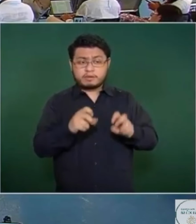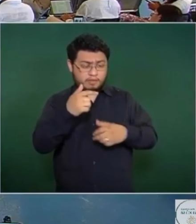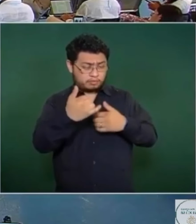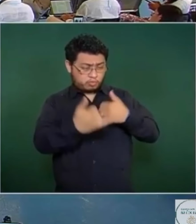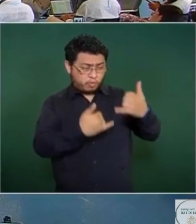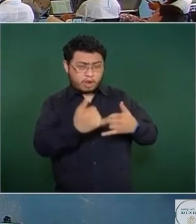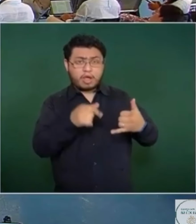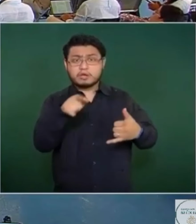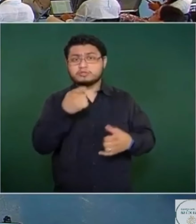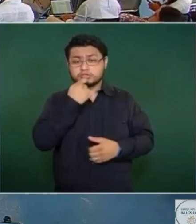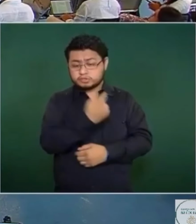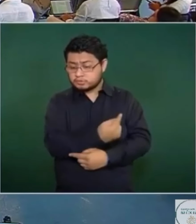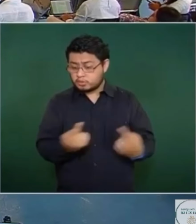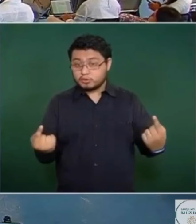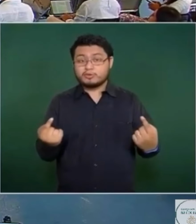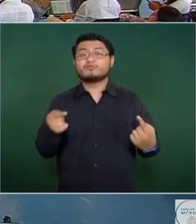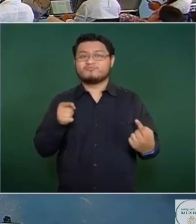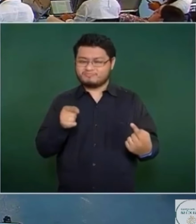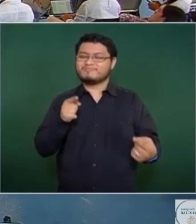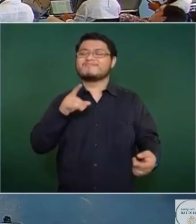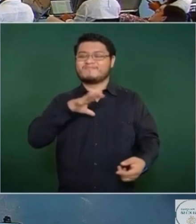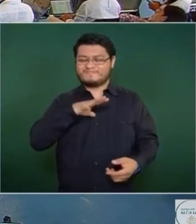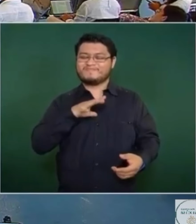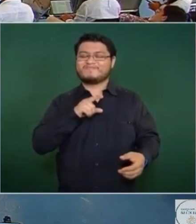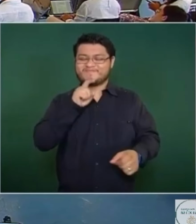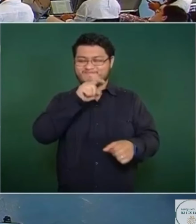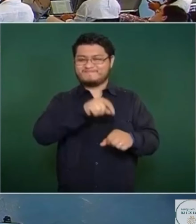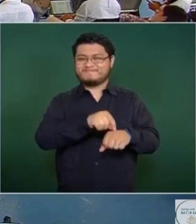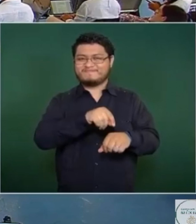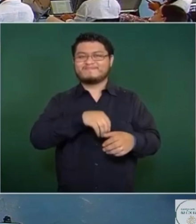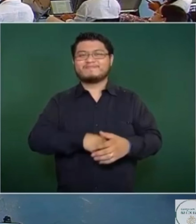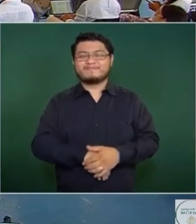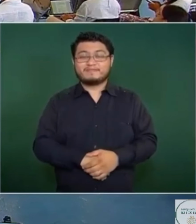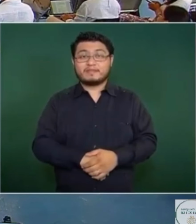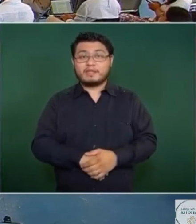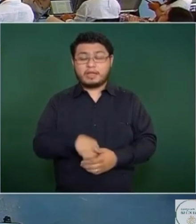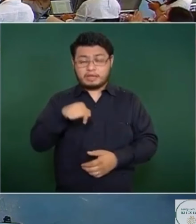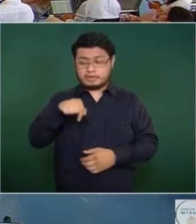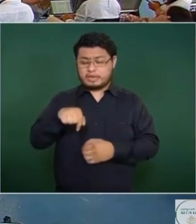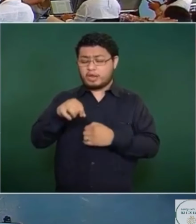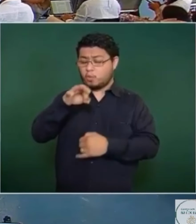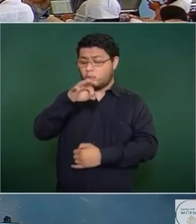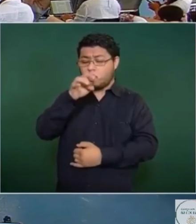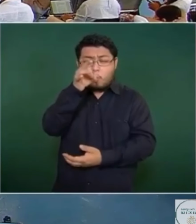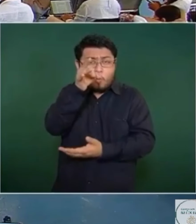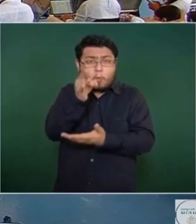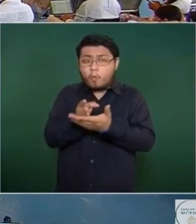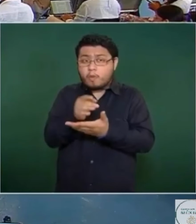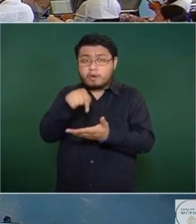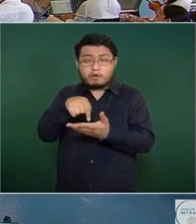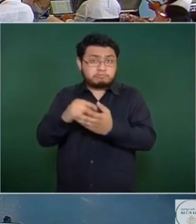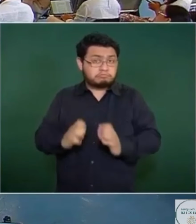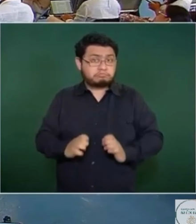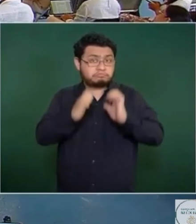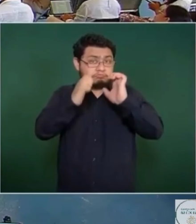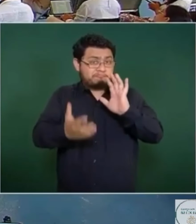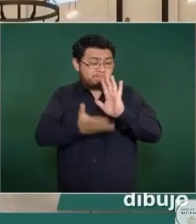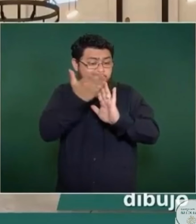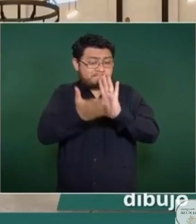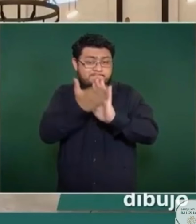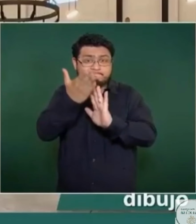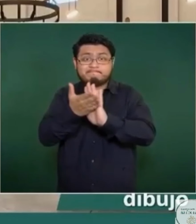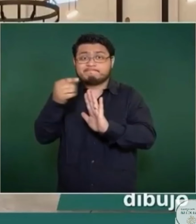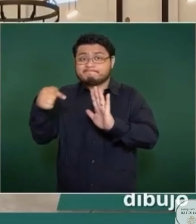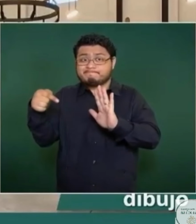juegos infantiles. Y aquí también muy importante, porque en el único edificio que se encuentra de construcción